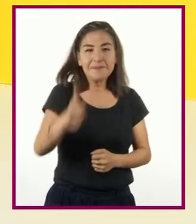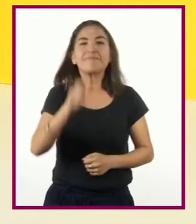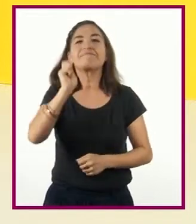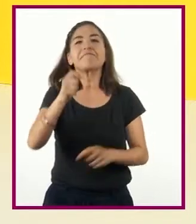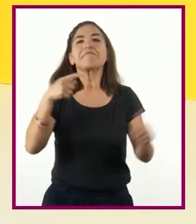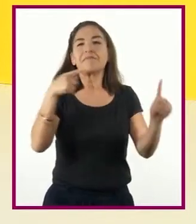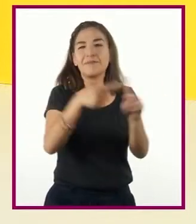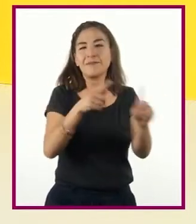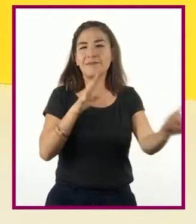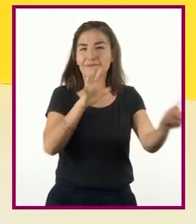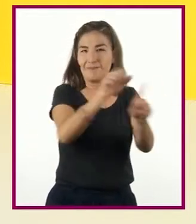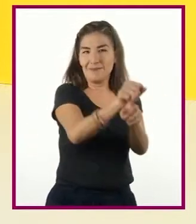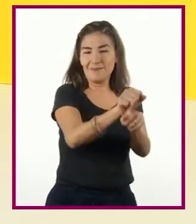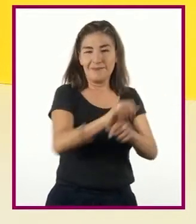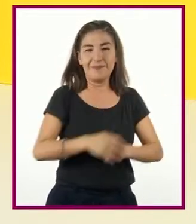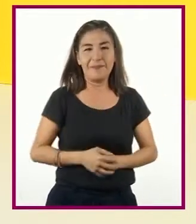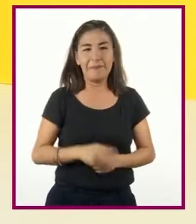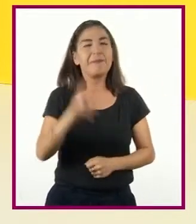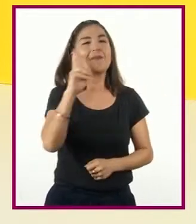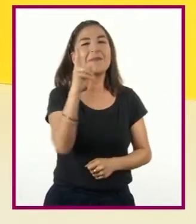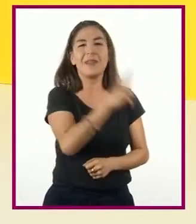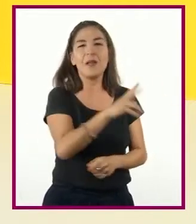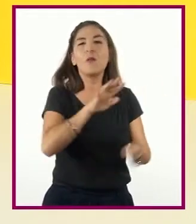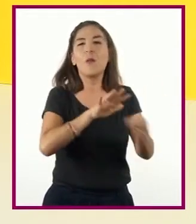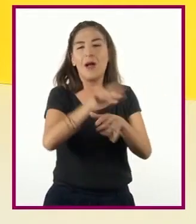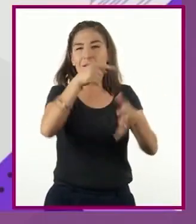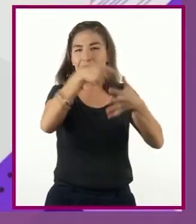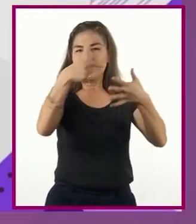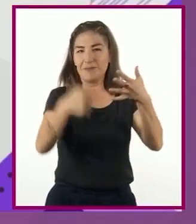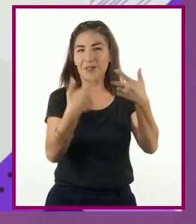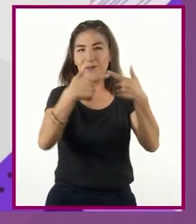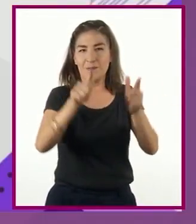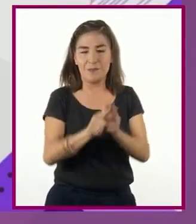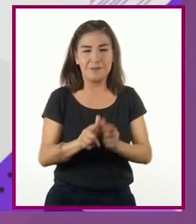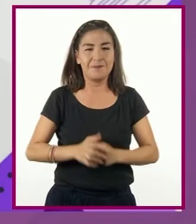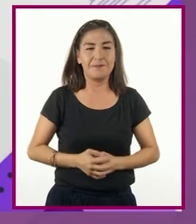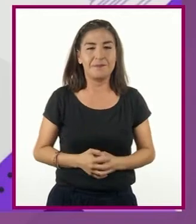fin. Veamos algunos tipos de grupos.